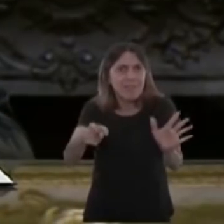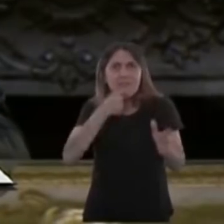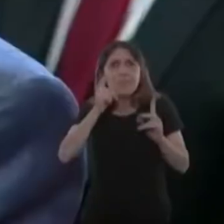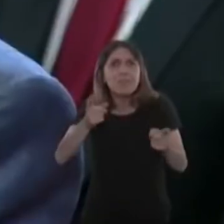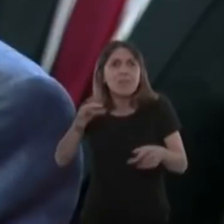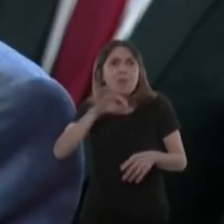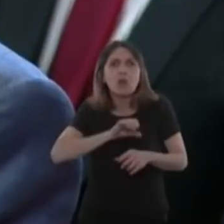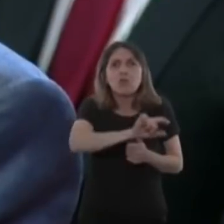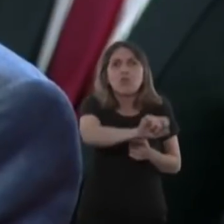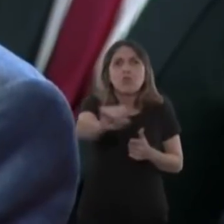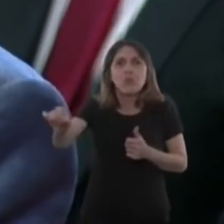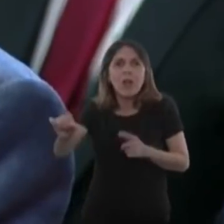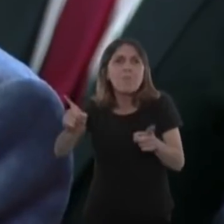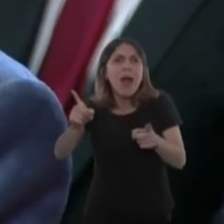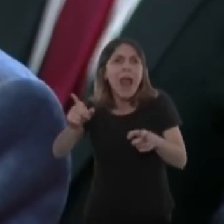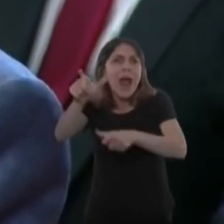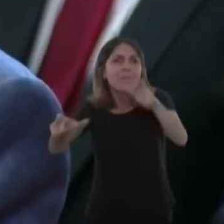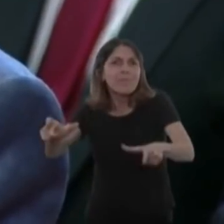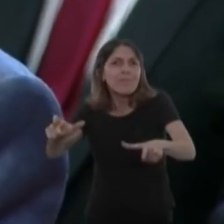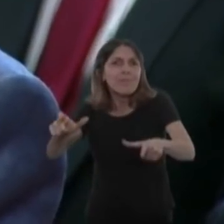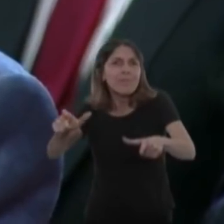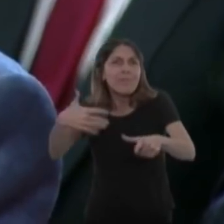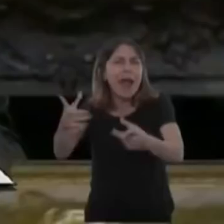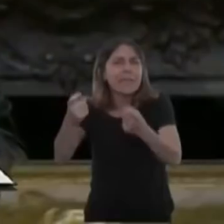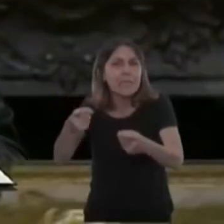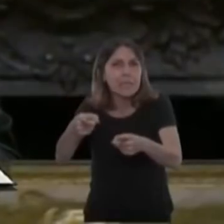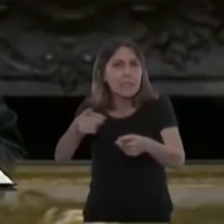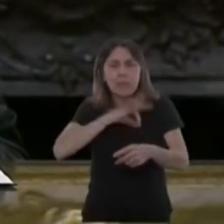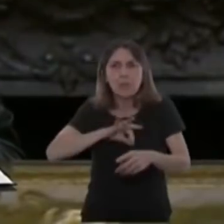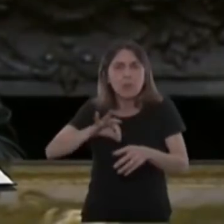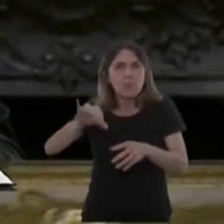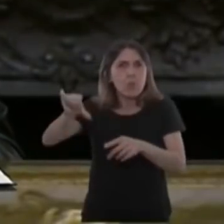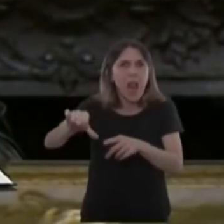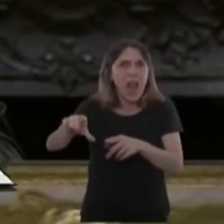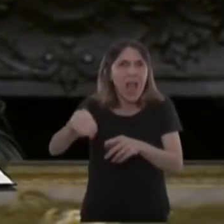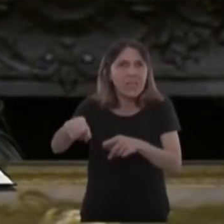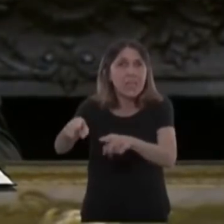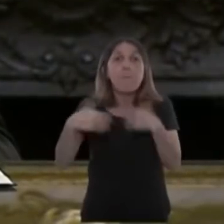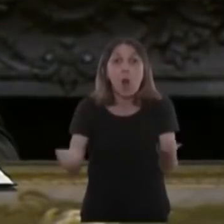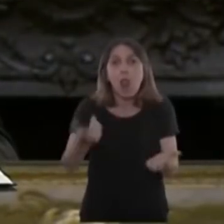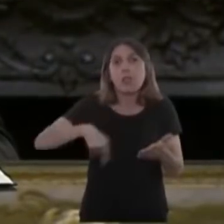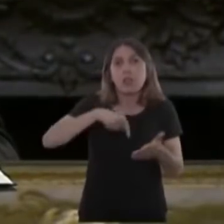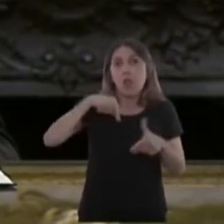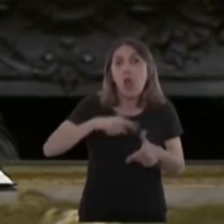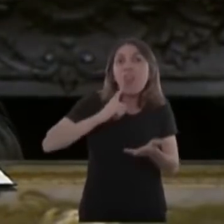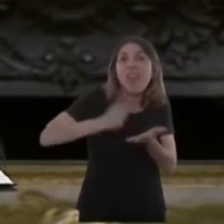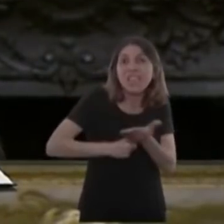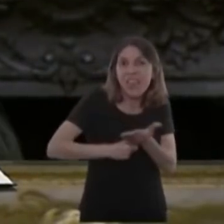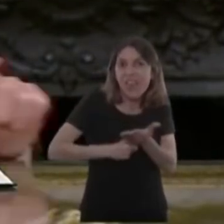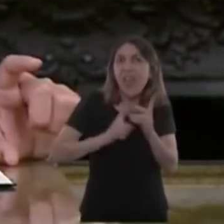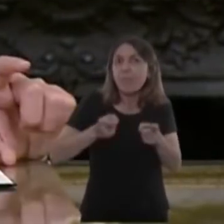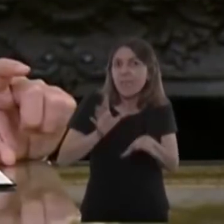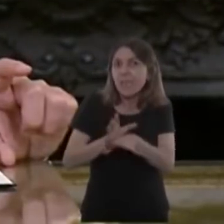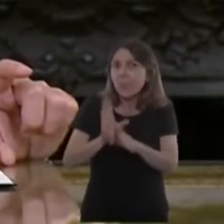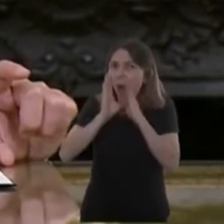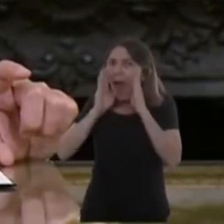17 de mayo. Aunque había muchas consultas, te vamos a hacer un par de aclaraciones de este bono de 12.000